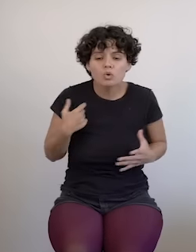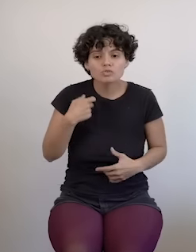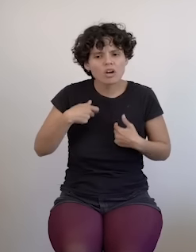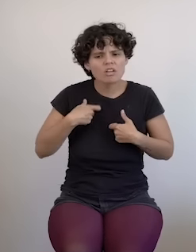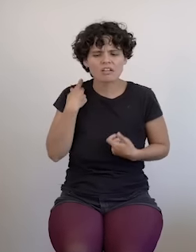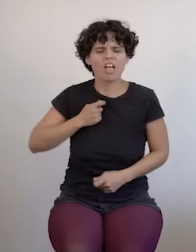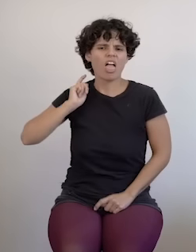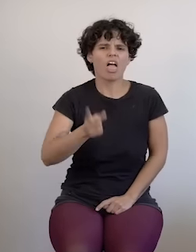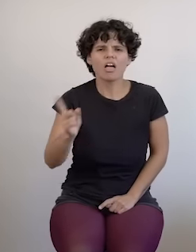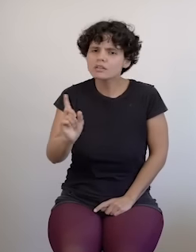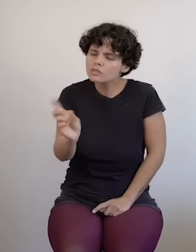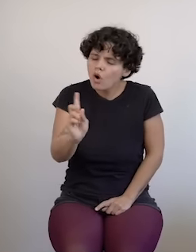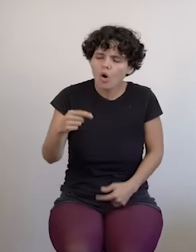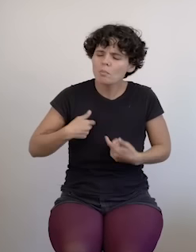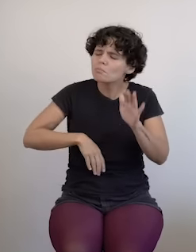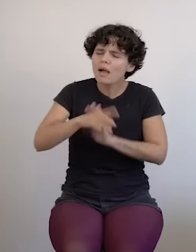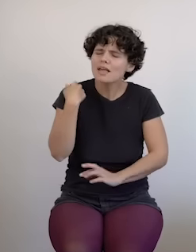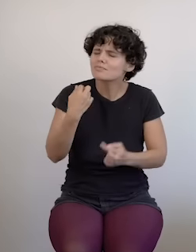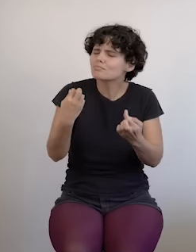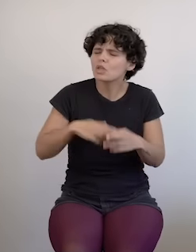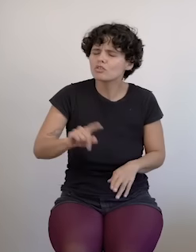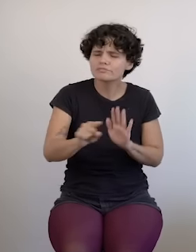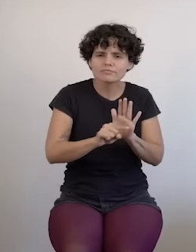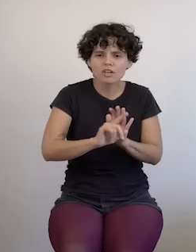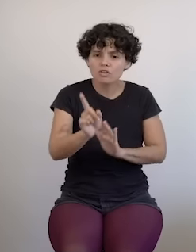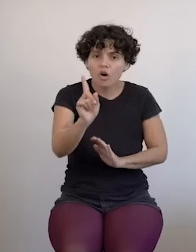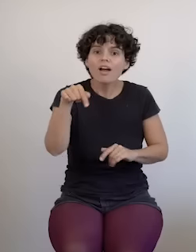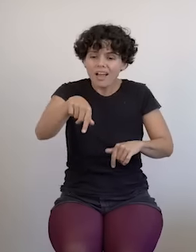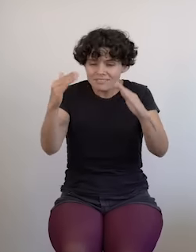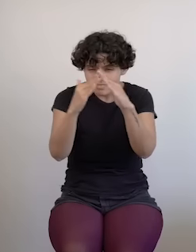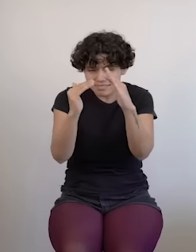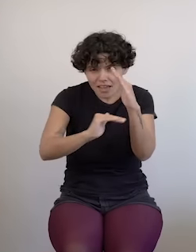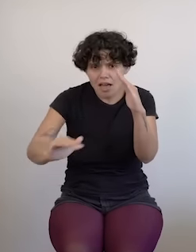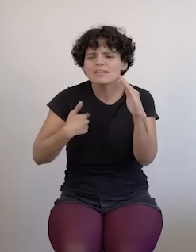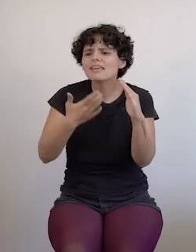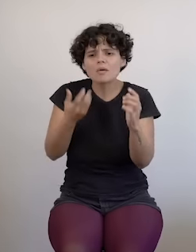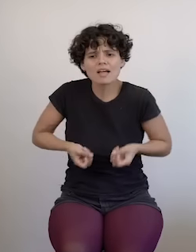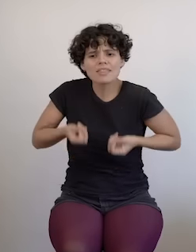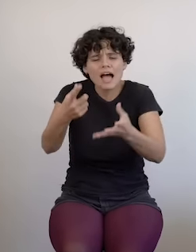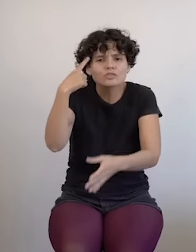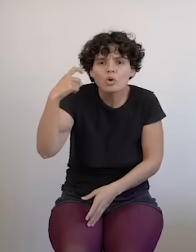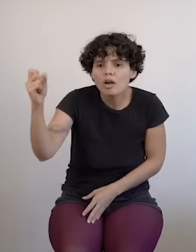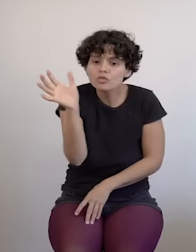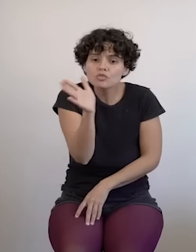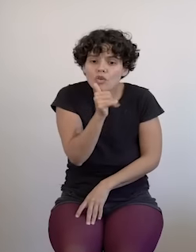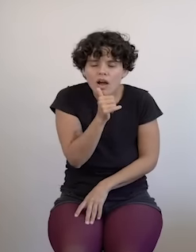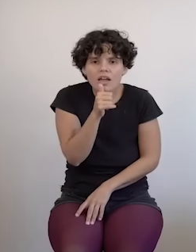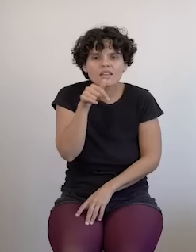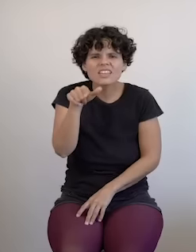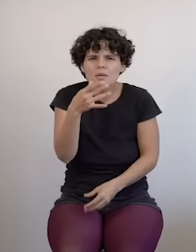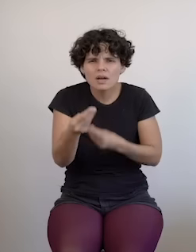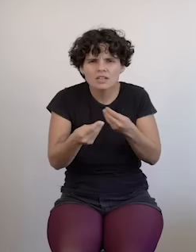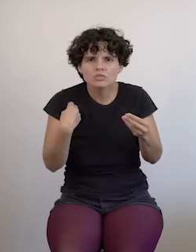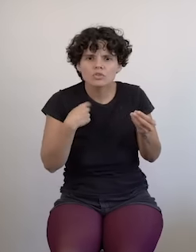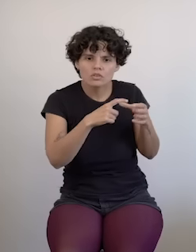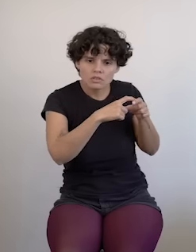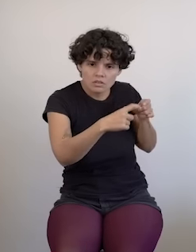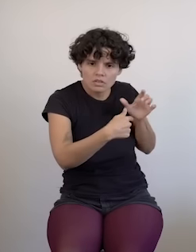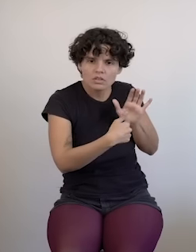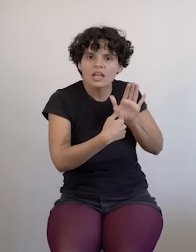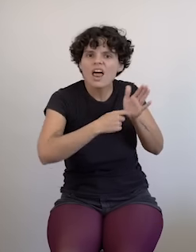Y el gobierno, hermano, los triza más, pues, ¿cachai? Y el Senado, hermano, no hay una bola así que le haga soñar, pues. Perdón, ¿y él se